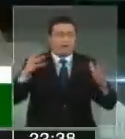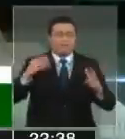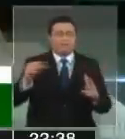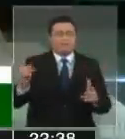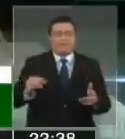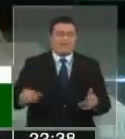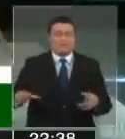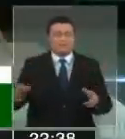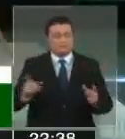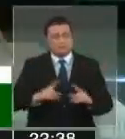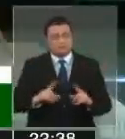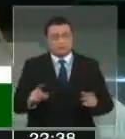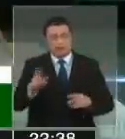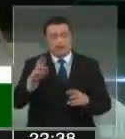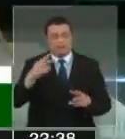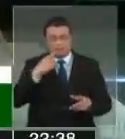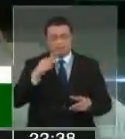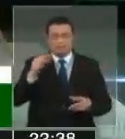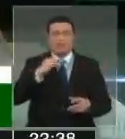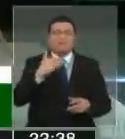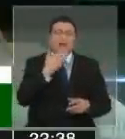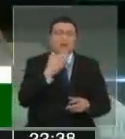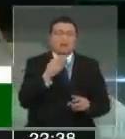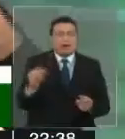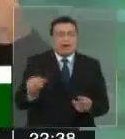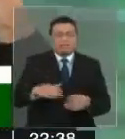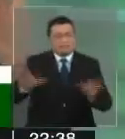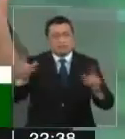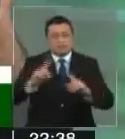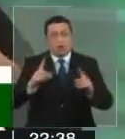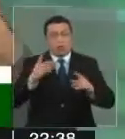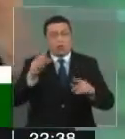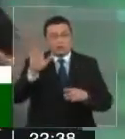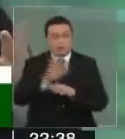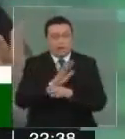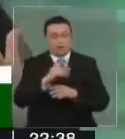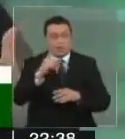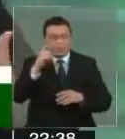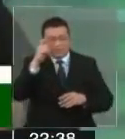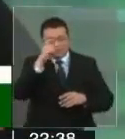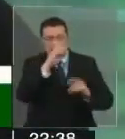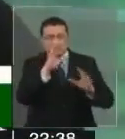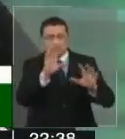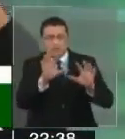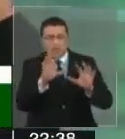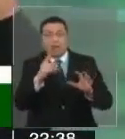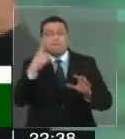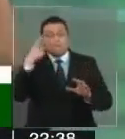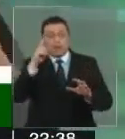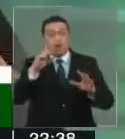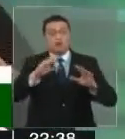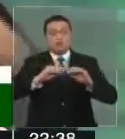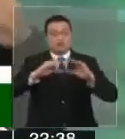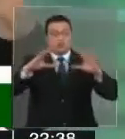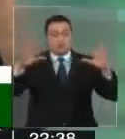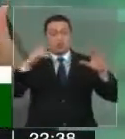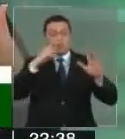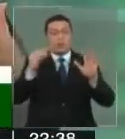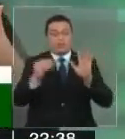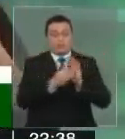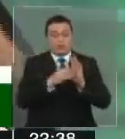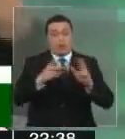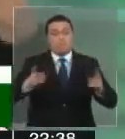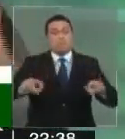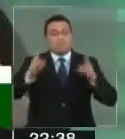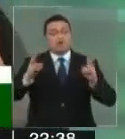y ridículo, simplón, no, un teatro complejo pero luminoso, un teatro que instale la